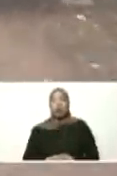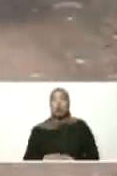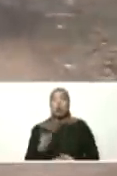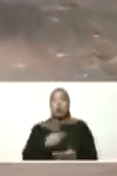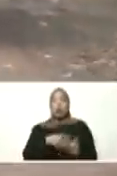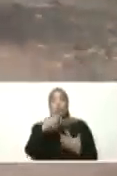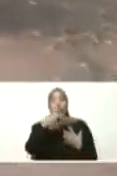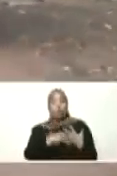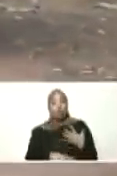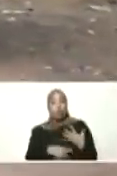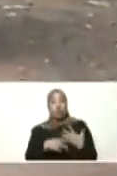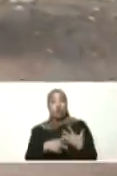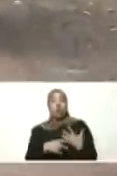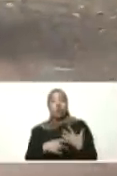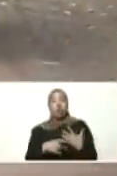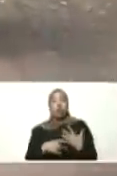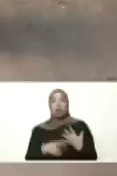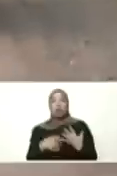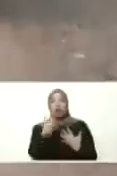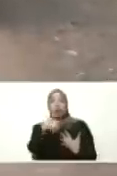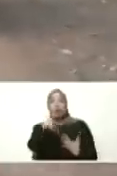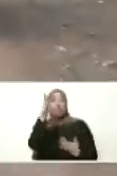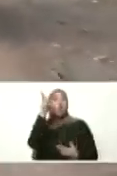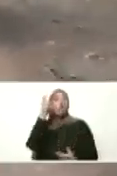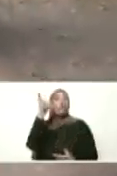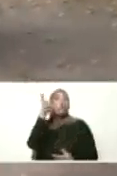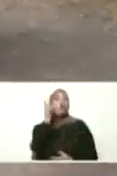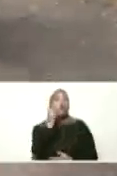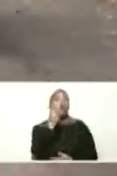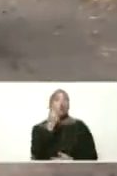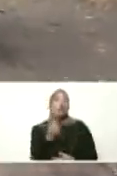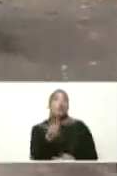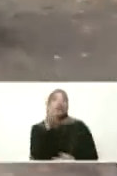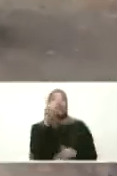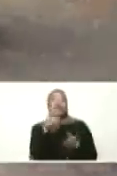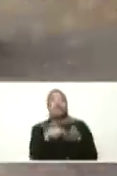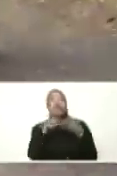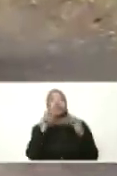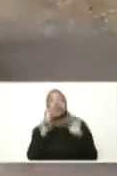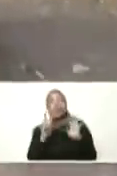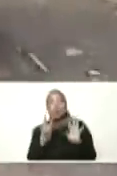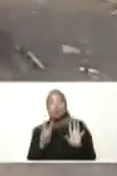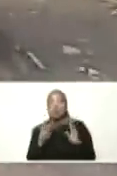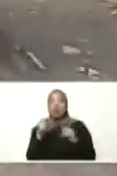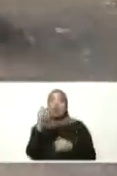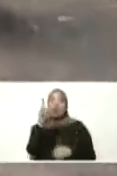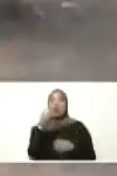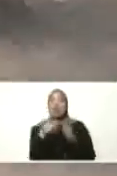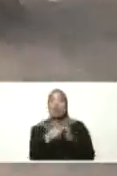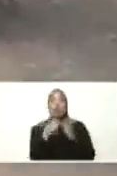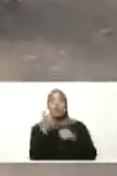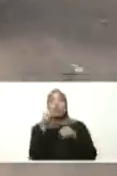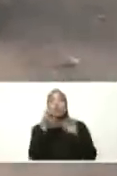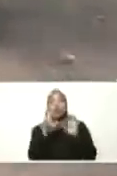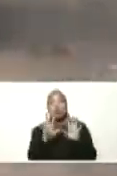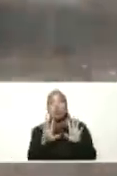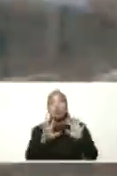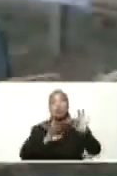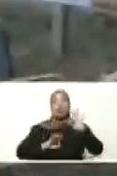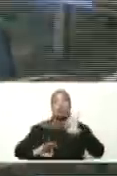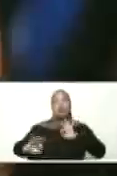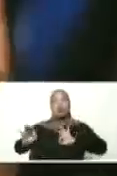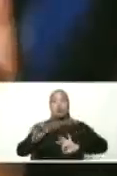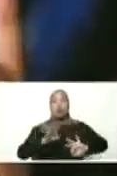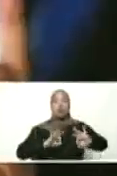tomando en cuenta su propuesta y que hace, en los años más duros, le escuchamos a usted decir, 2017, 2018, preparémonos para esta